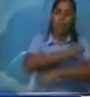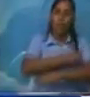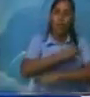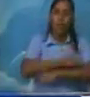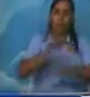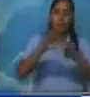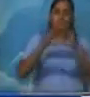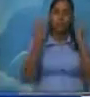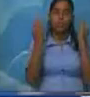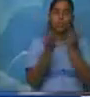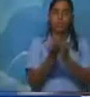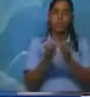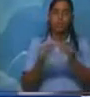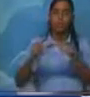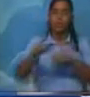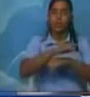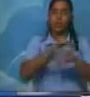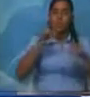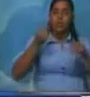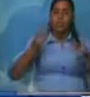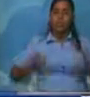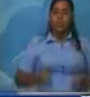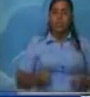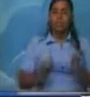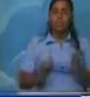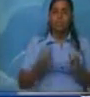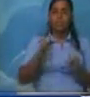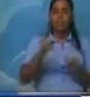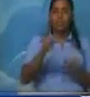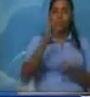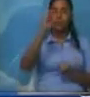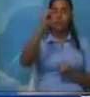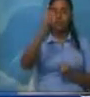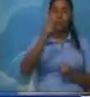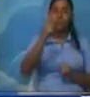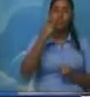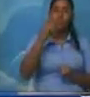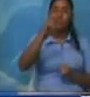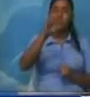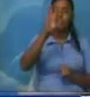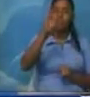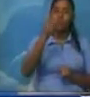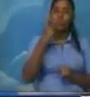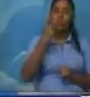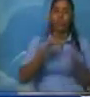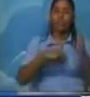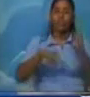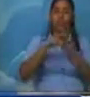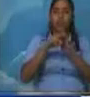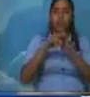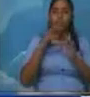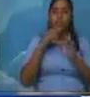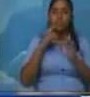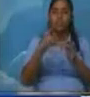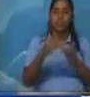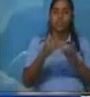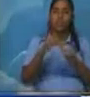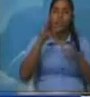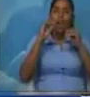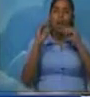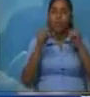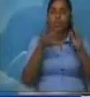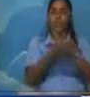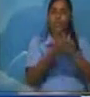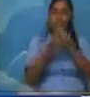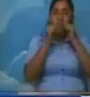familia sobre sus hijos en Deuteronomio 28 se repite esto allá habla de la bendición de